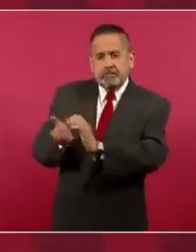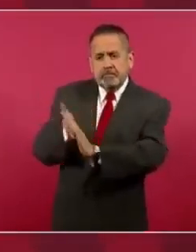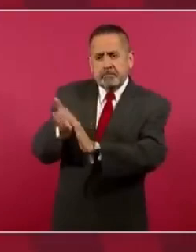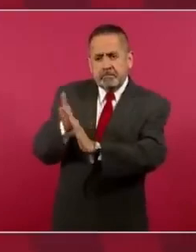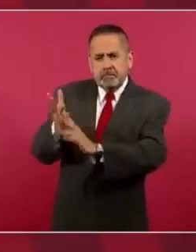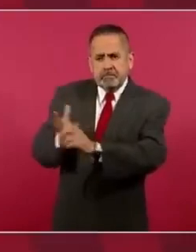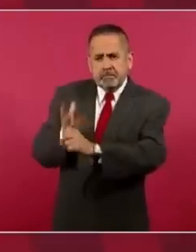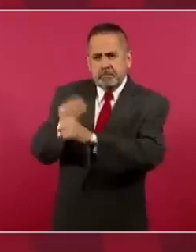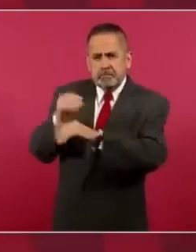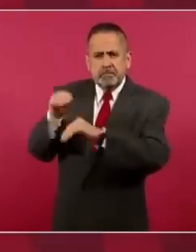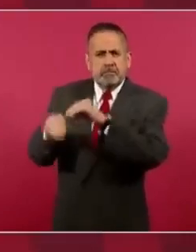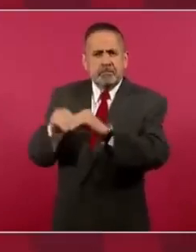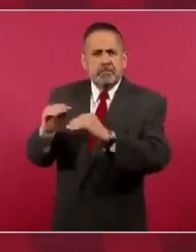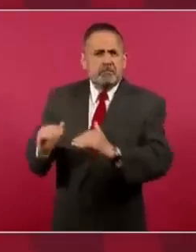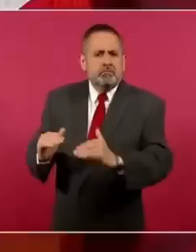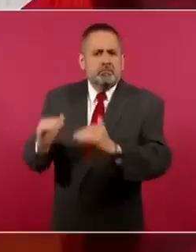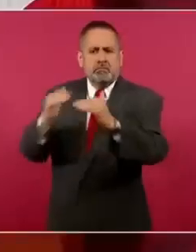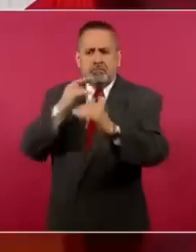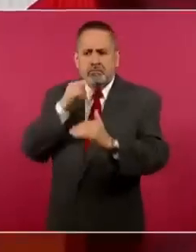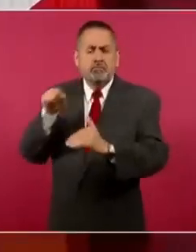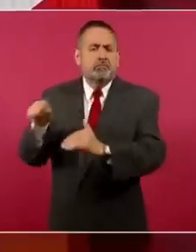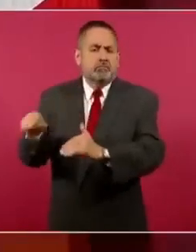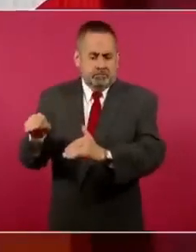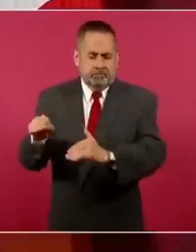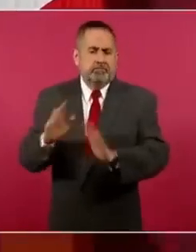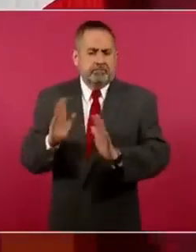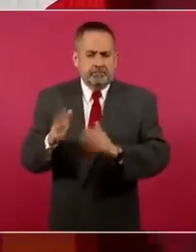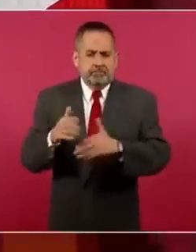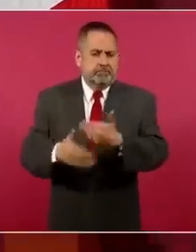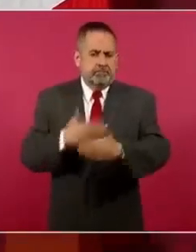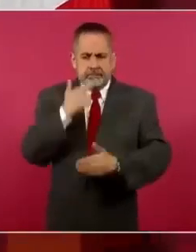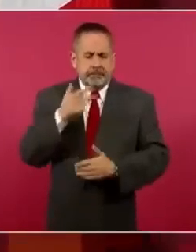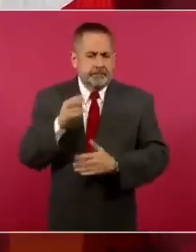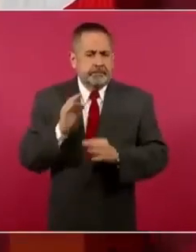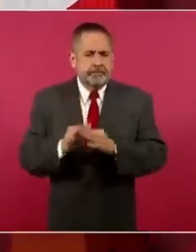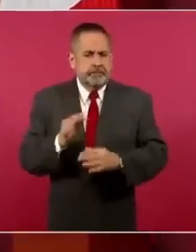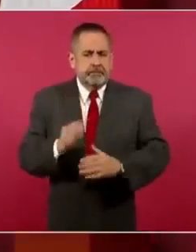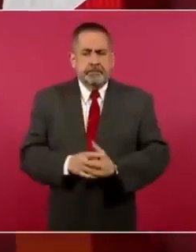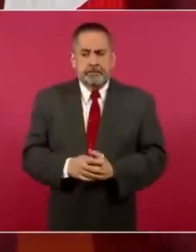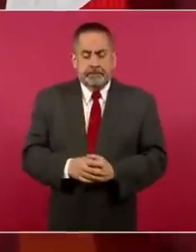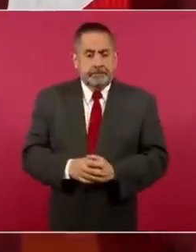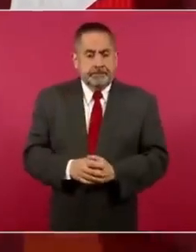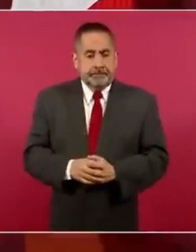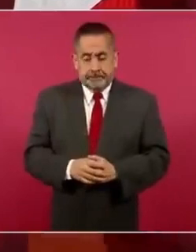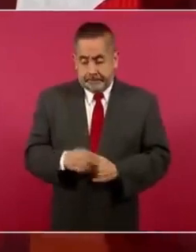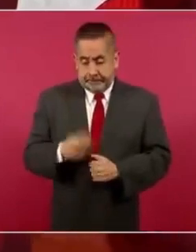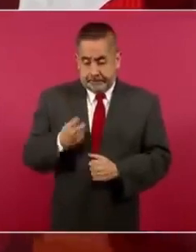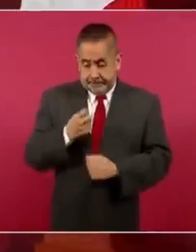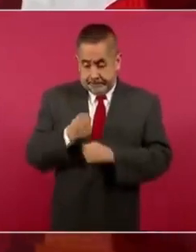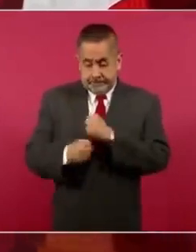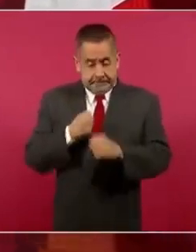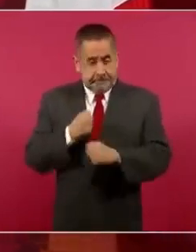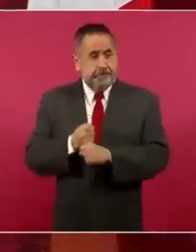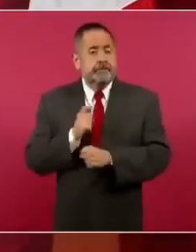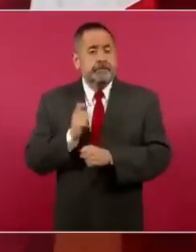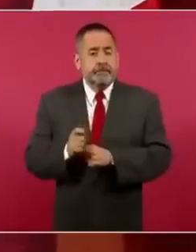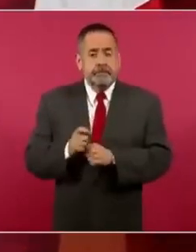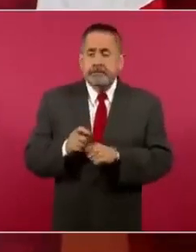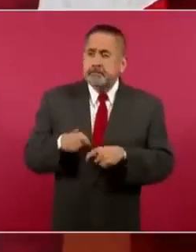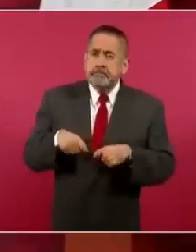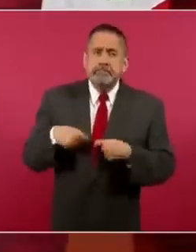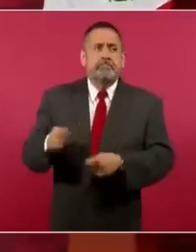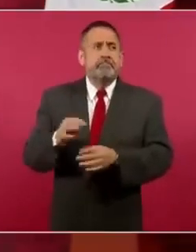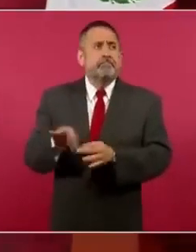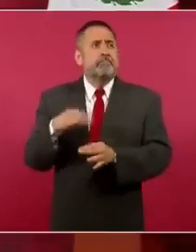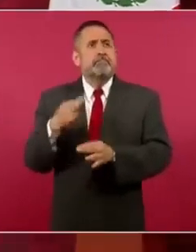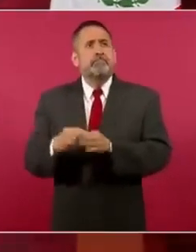También en eso hemos avanzado mucho. Ya este año vamos a estar entregando